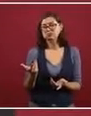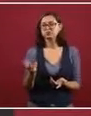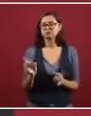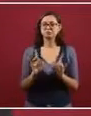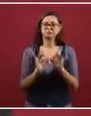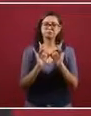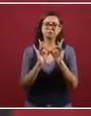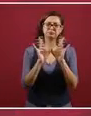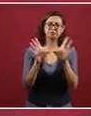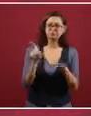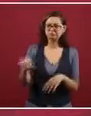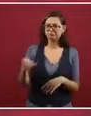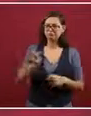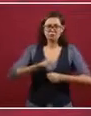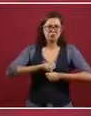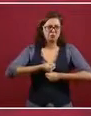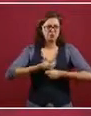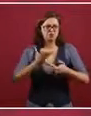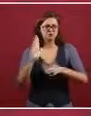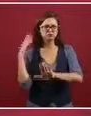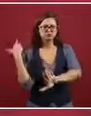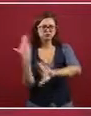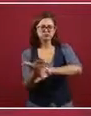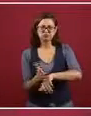dieron estas expresiones,